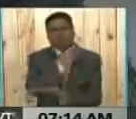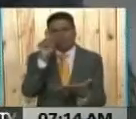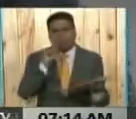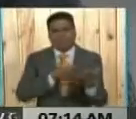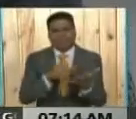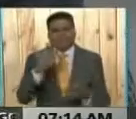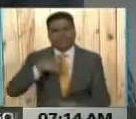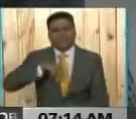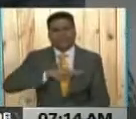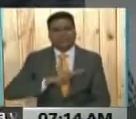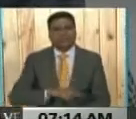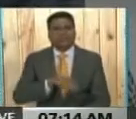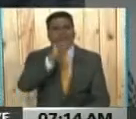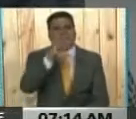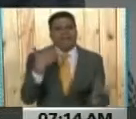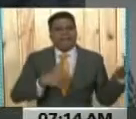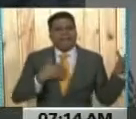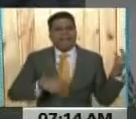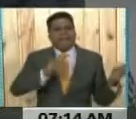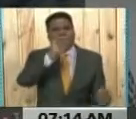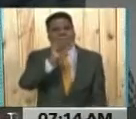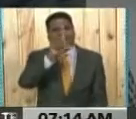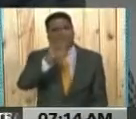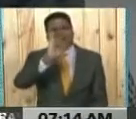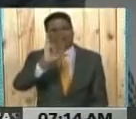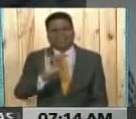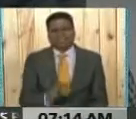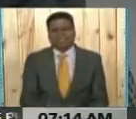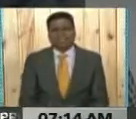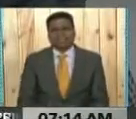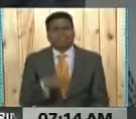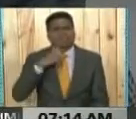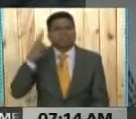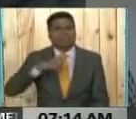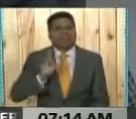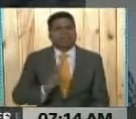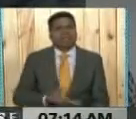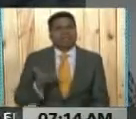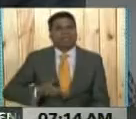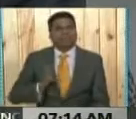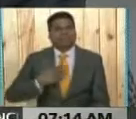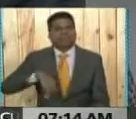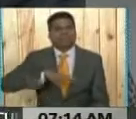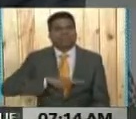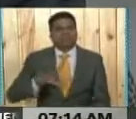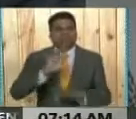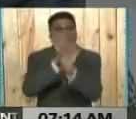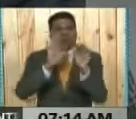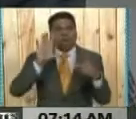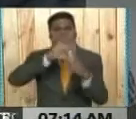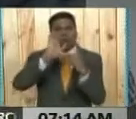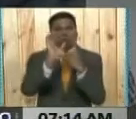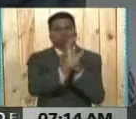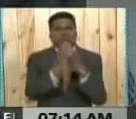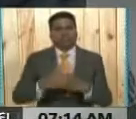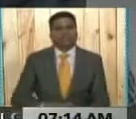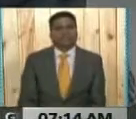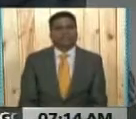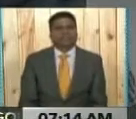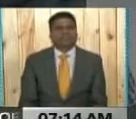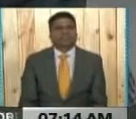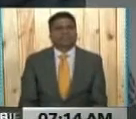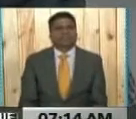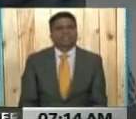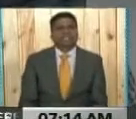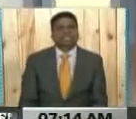que representa Ali Primera para nosotros, es realmente destacado desde el punto de vista cultural. Estaría cumpliendo